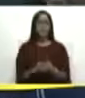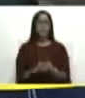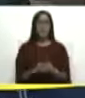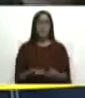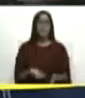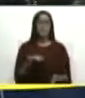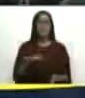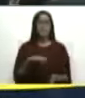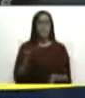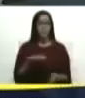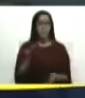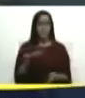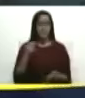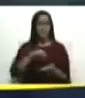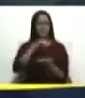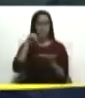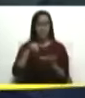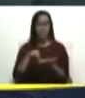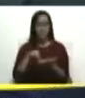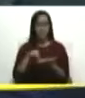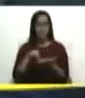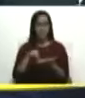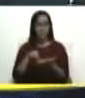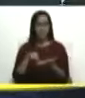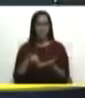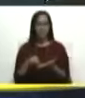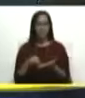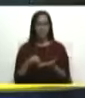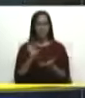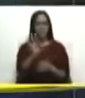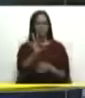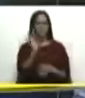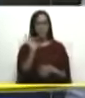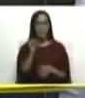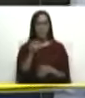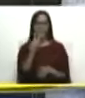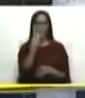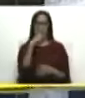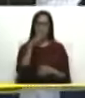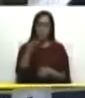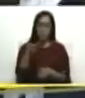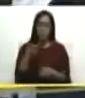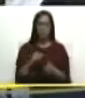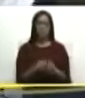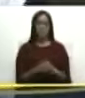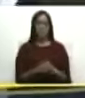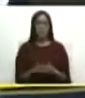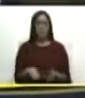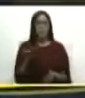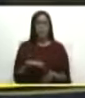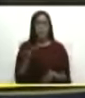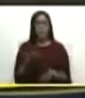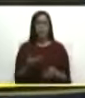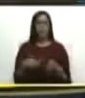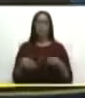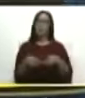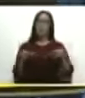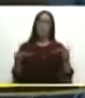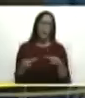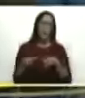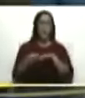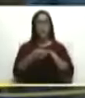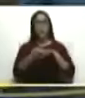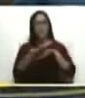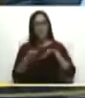nacionales, tomando en cuenta la visión y las prioridades locales, municipales,